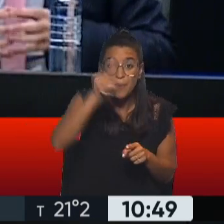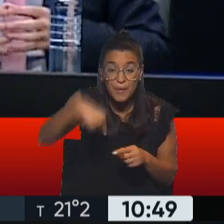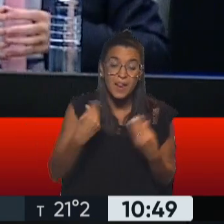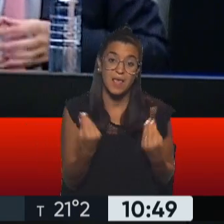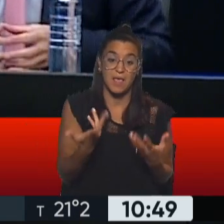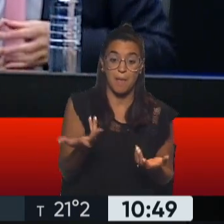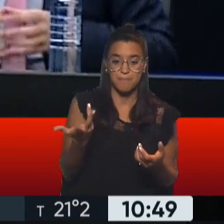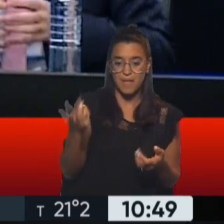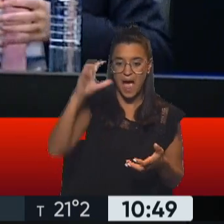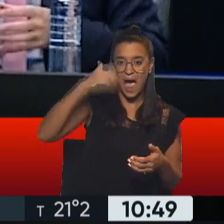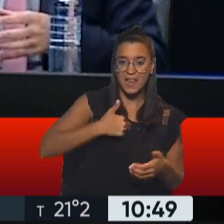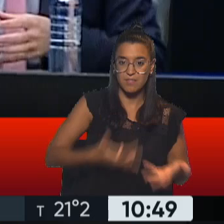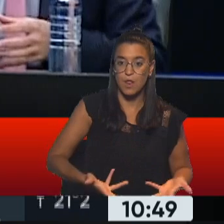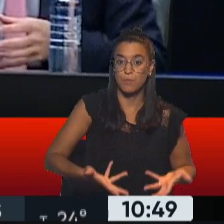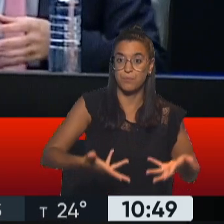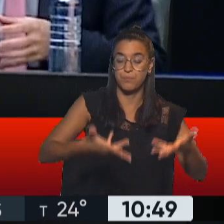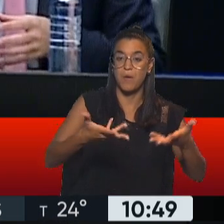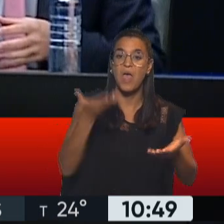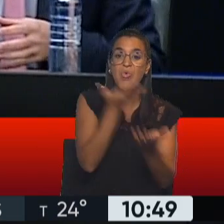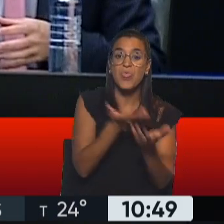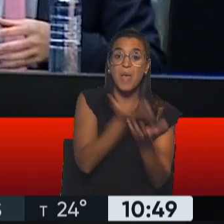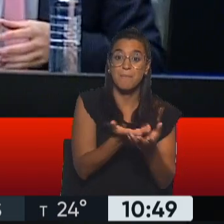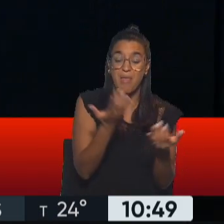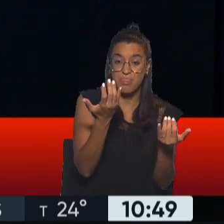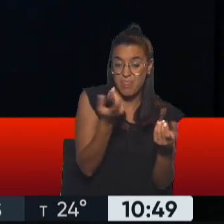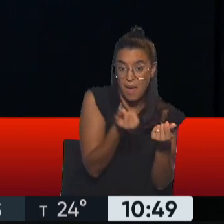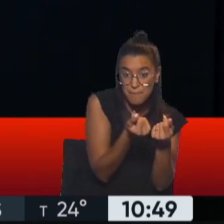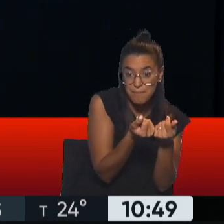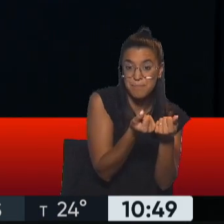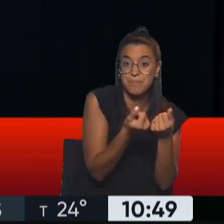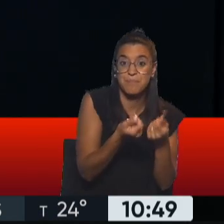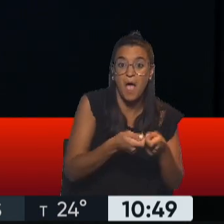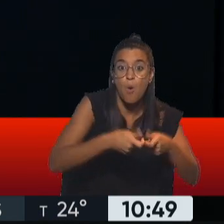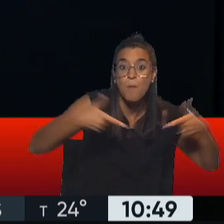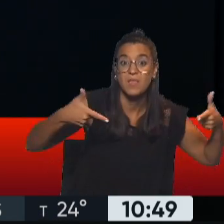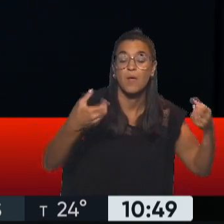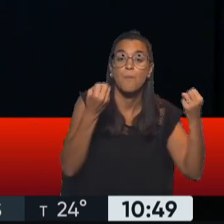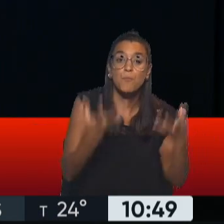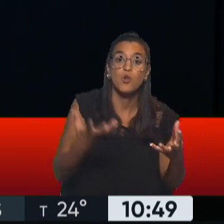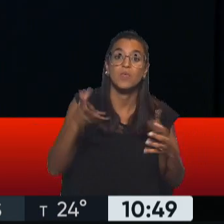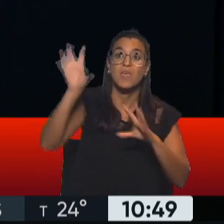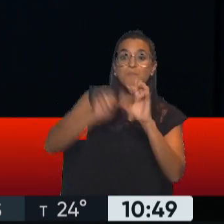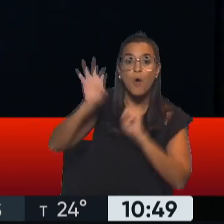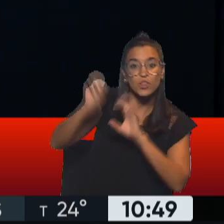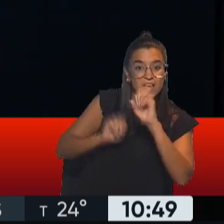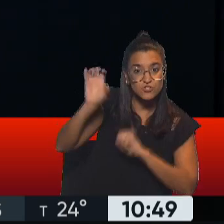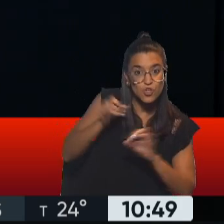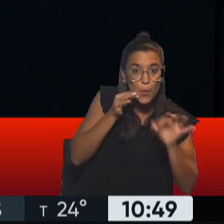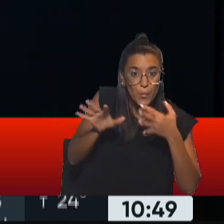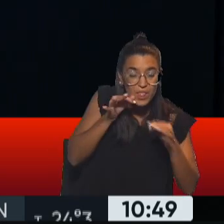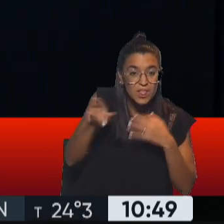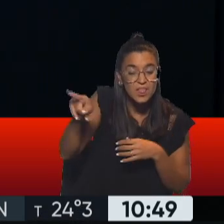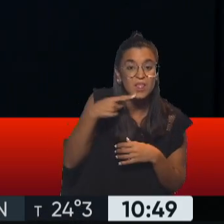el país crece y por lo tanto la demanda por divisas crece, principalmente porque crecen las importaciones,